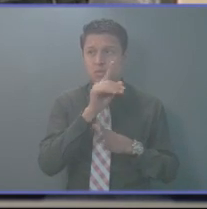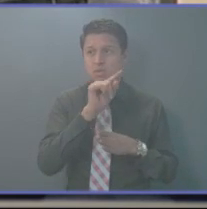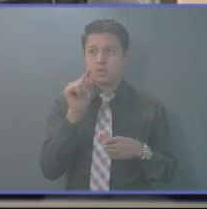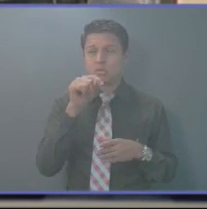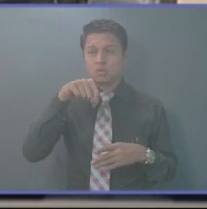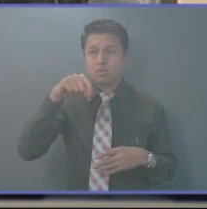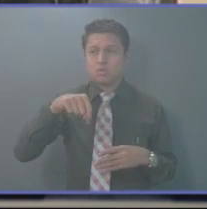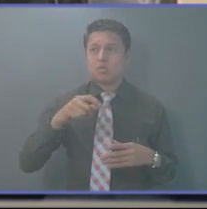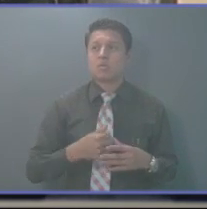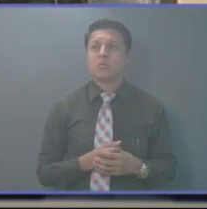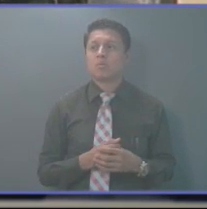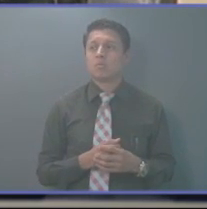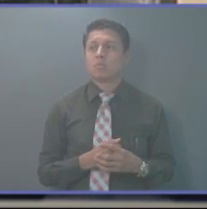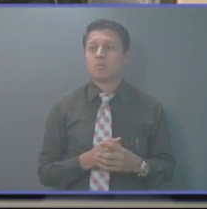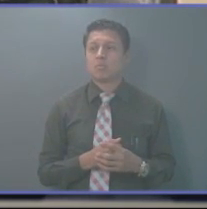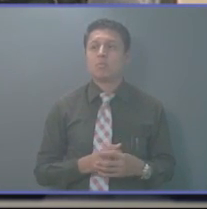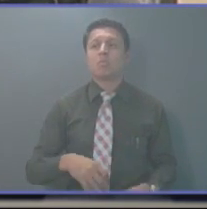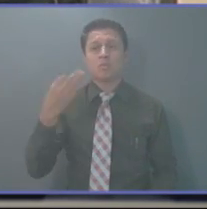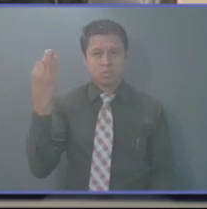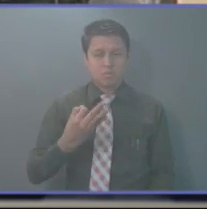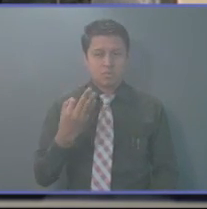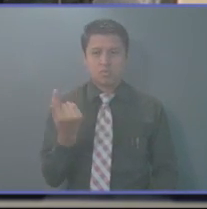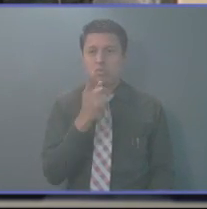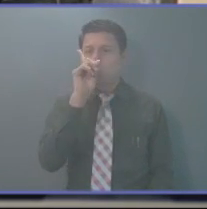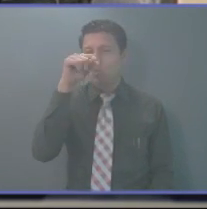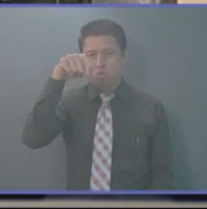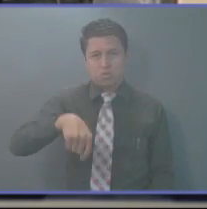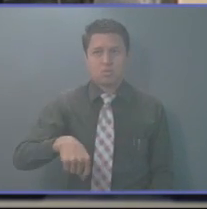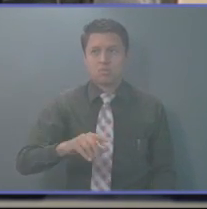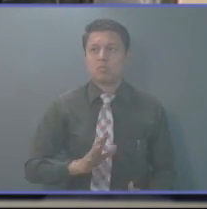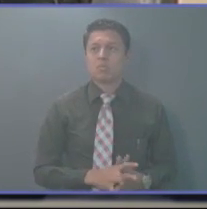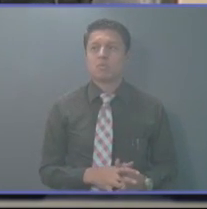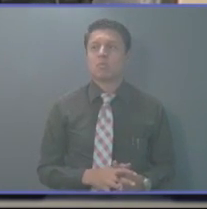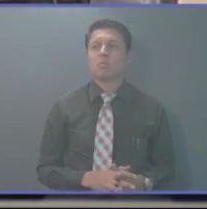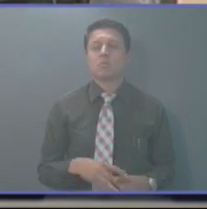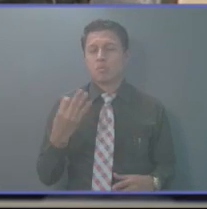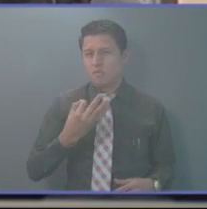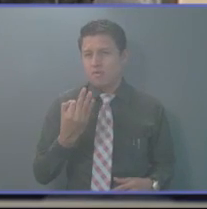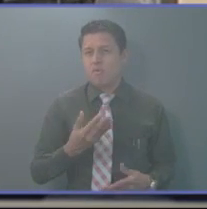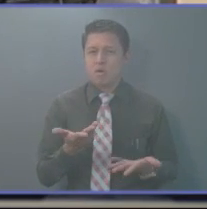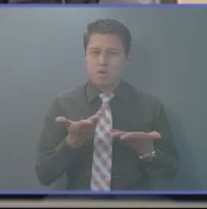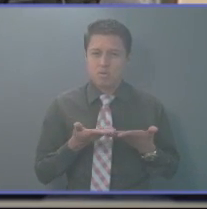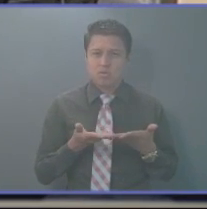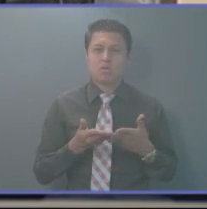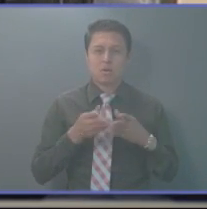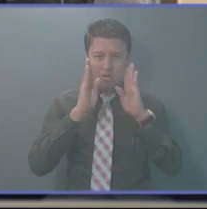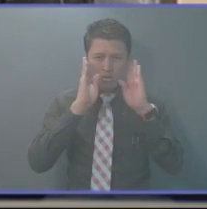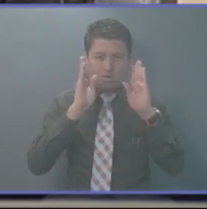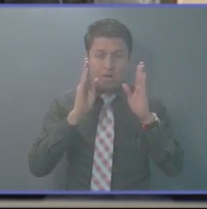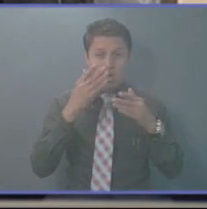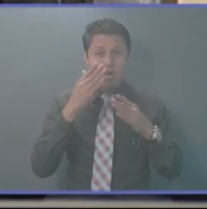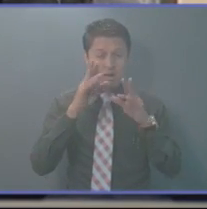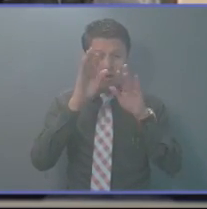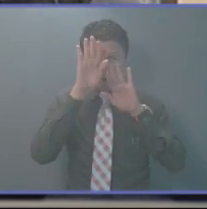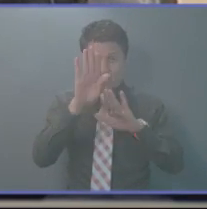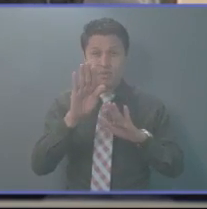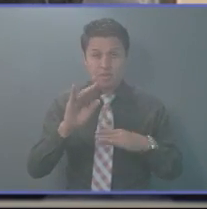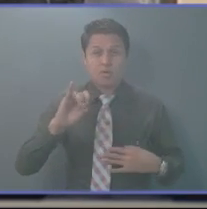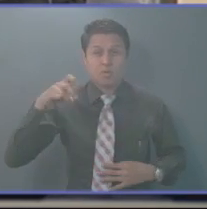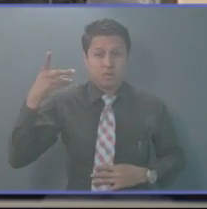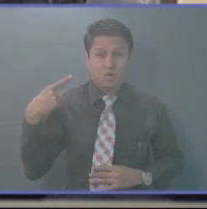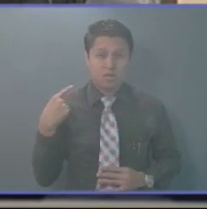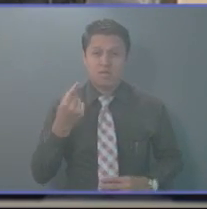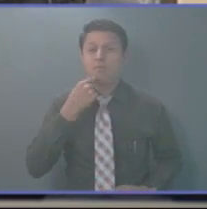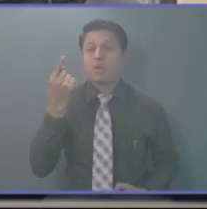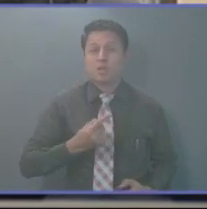institucionales que deben de estar aquí. Así es que les solicitamos atiendan las indicaciones de junta directiva, que es por el bienestar de